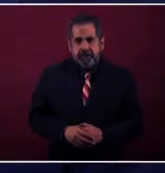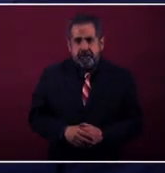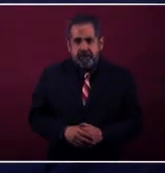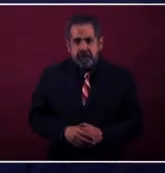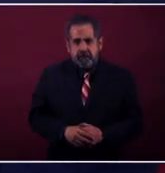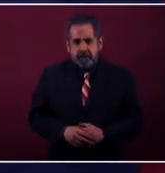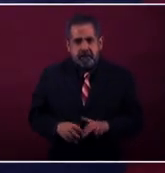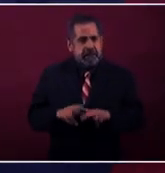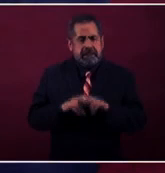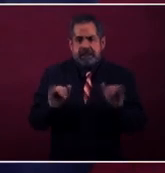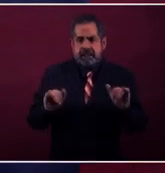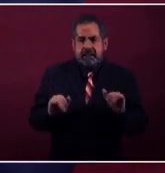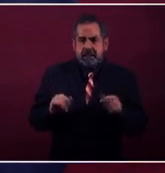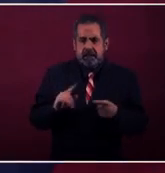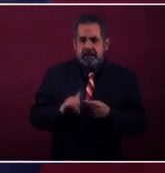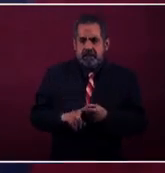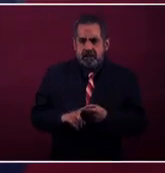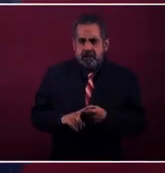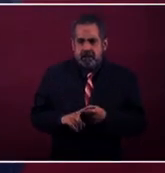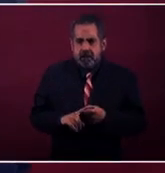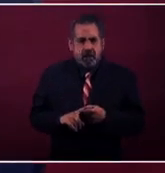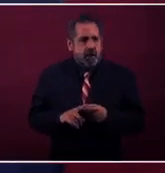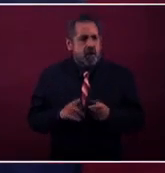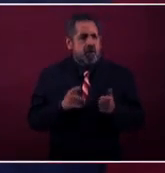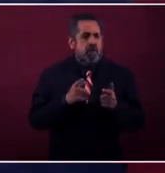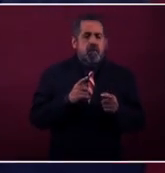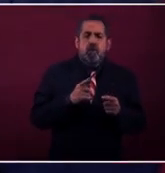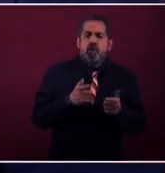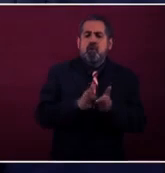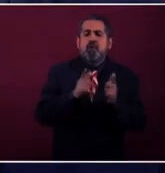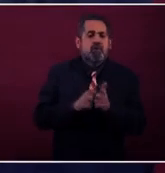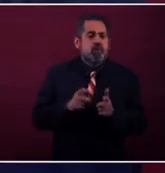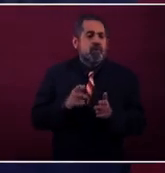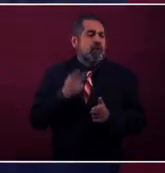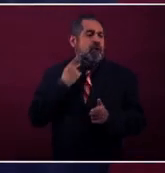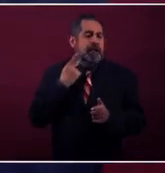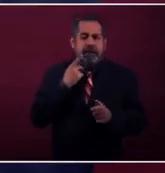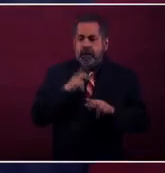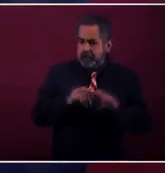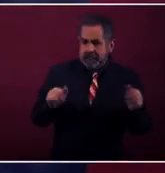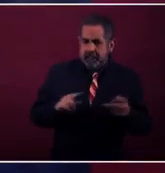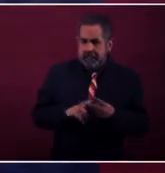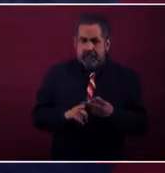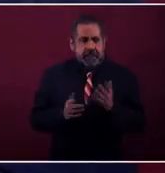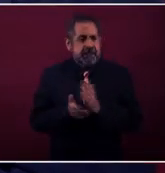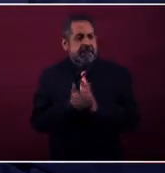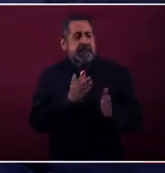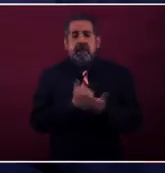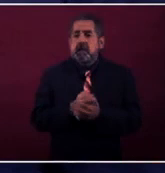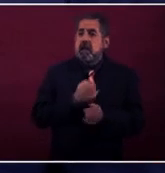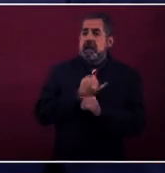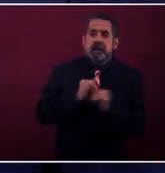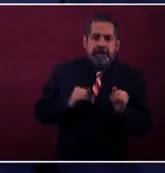ni por relaciones partidistas, ni por autonomías